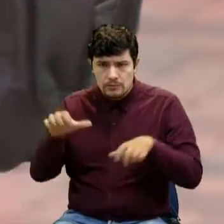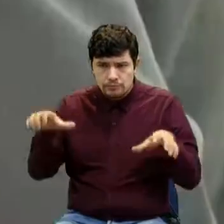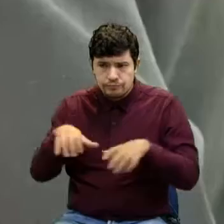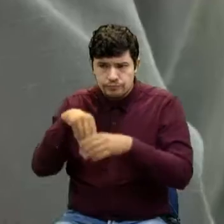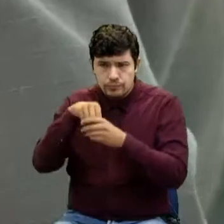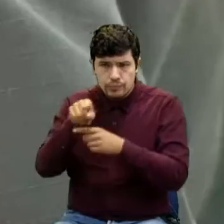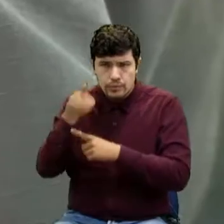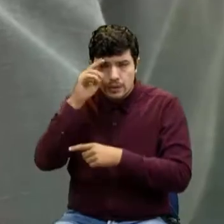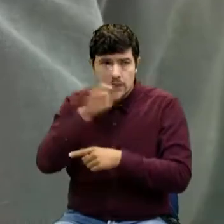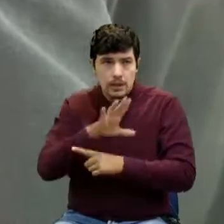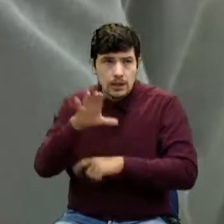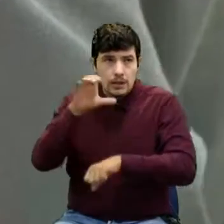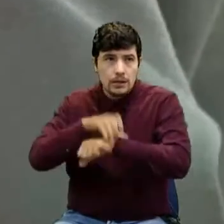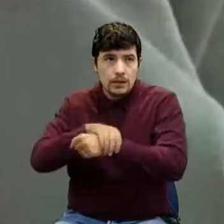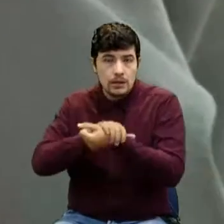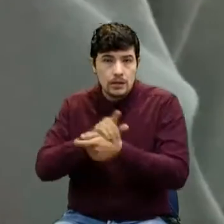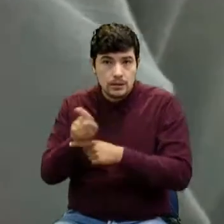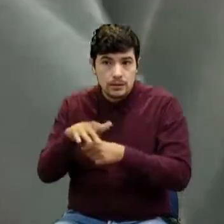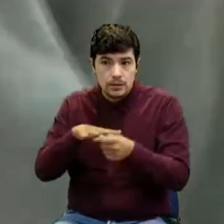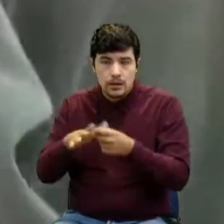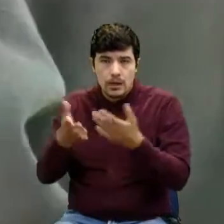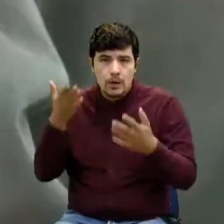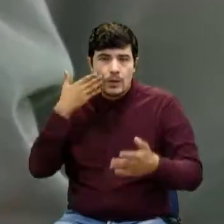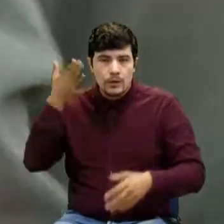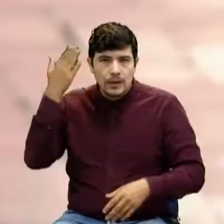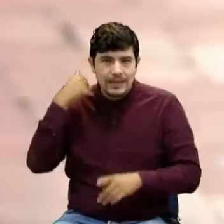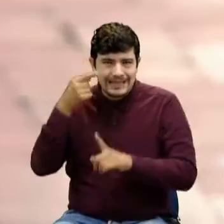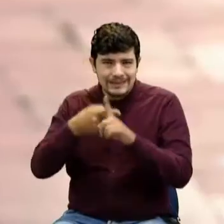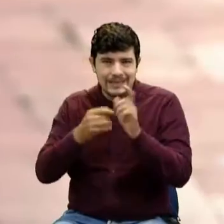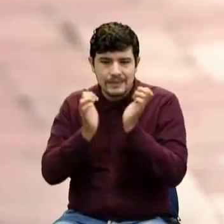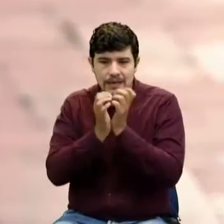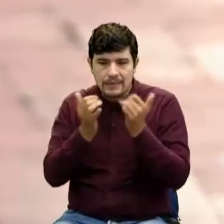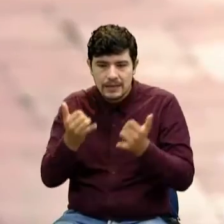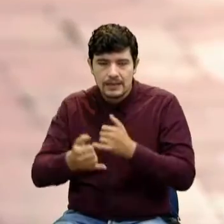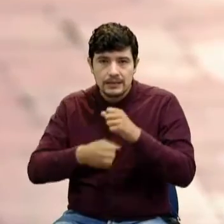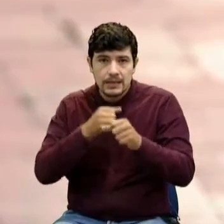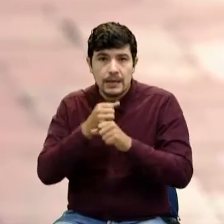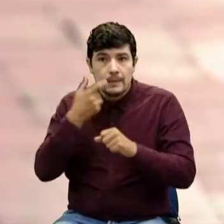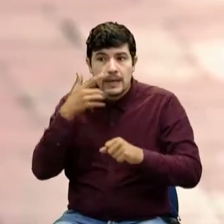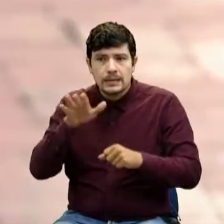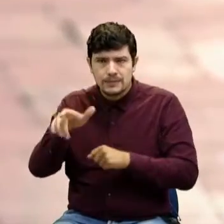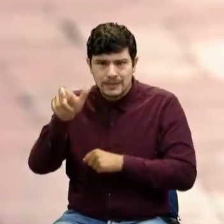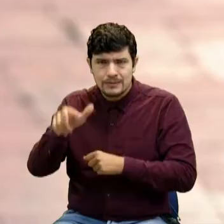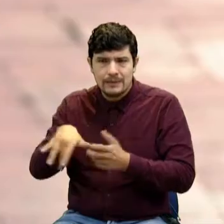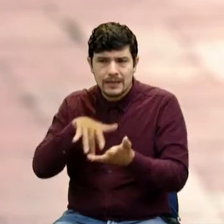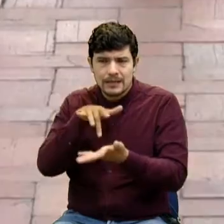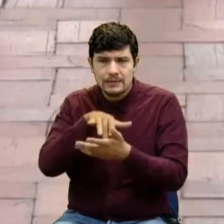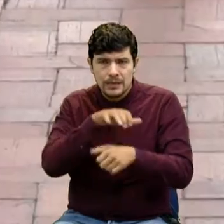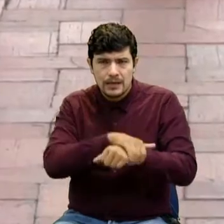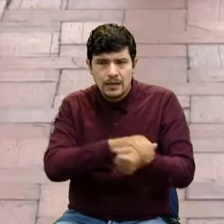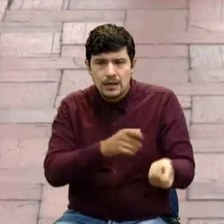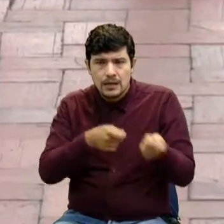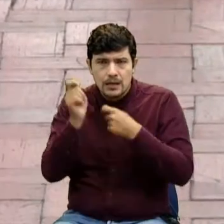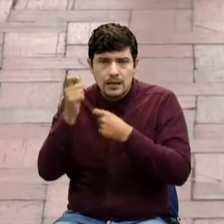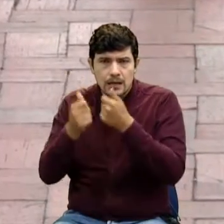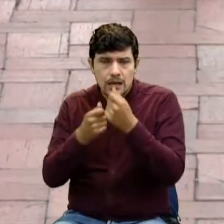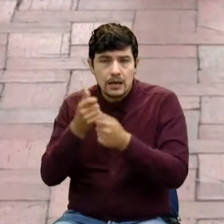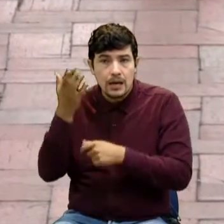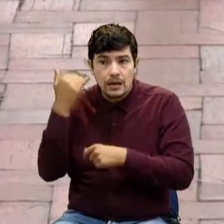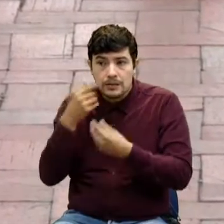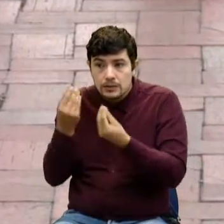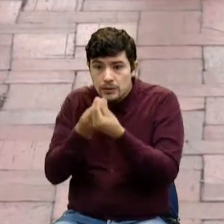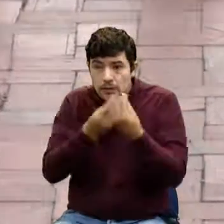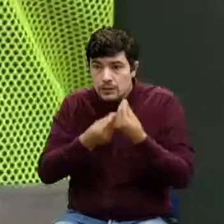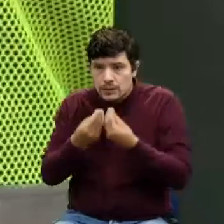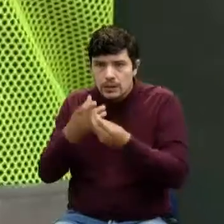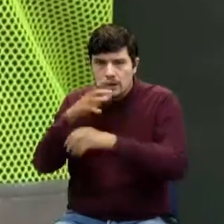de la policía fue capturado en hechos ocurridos en el mes de mayo del presente año, cuando al parecer participó del secuestro de un comerciante, el cual junto a sus